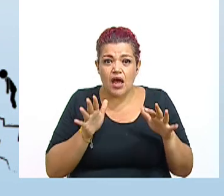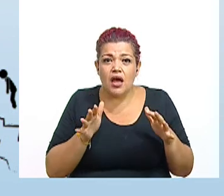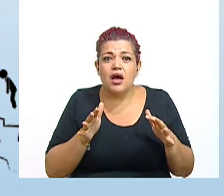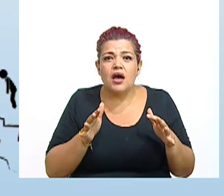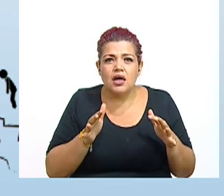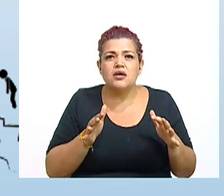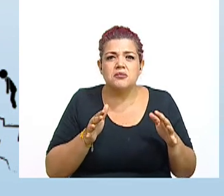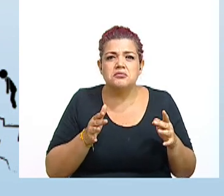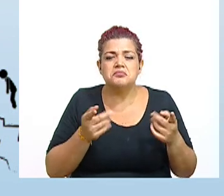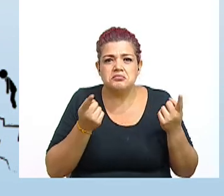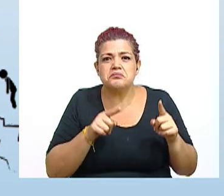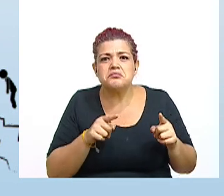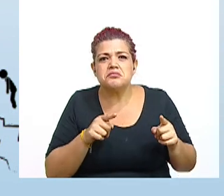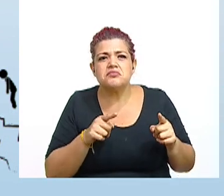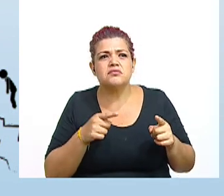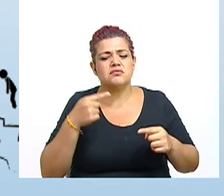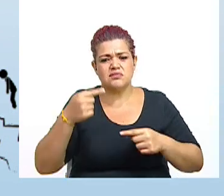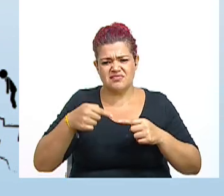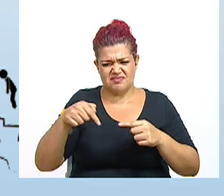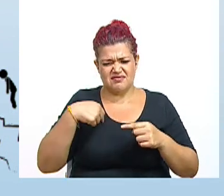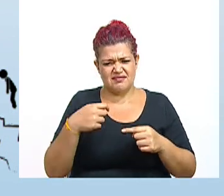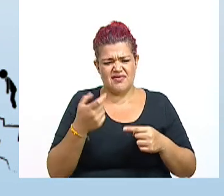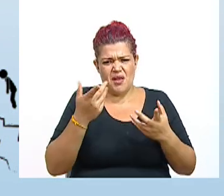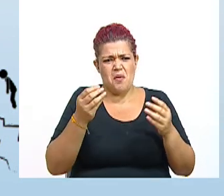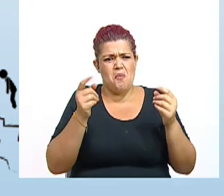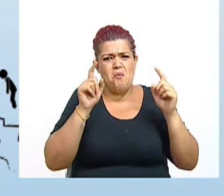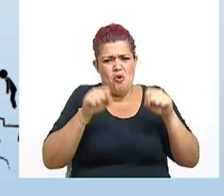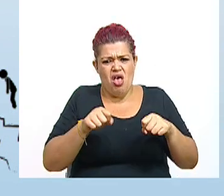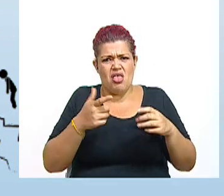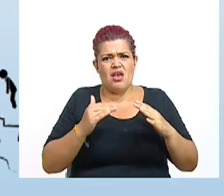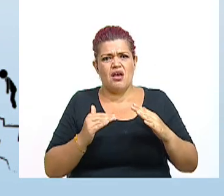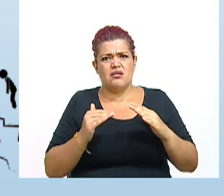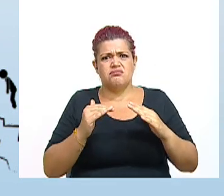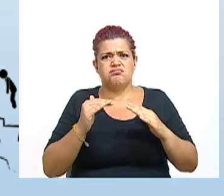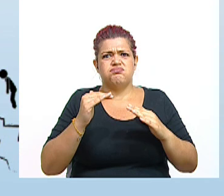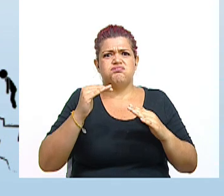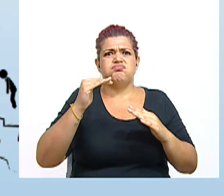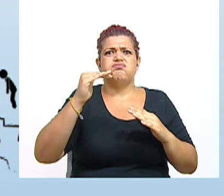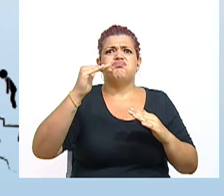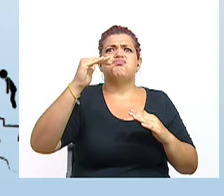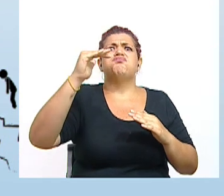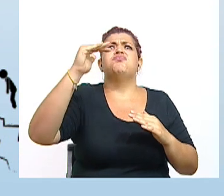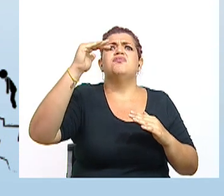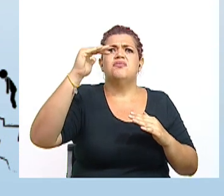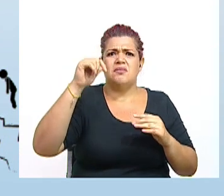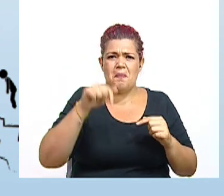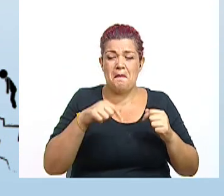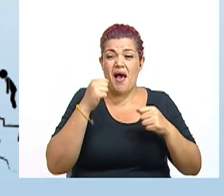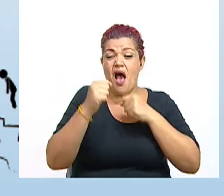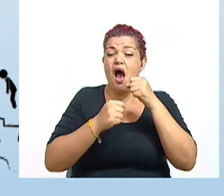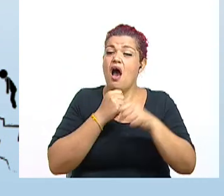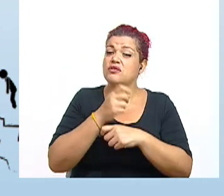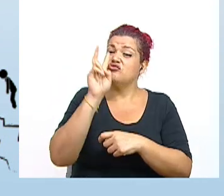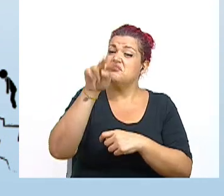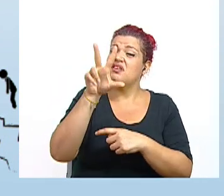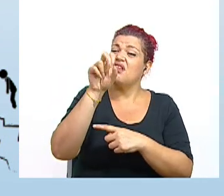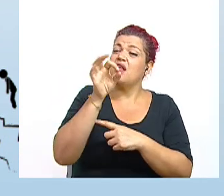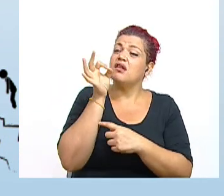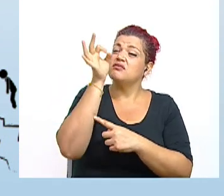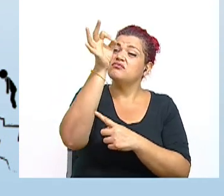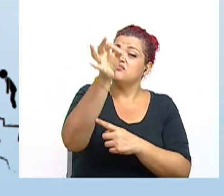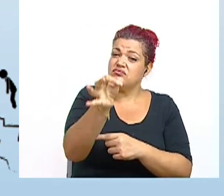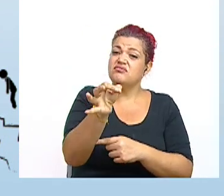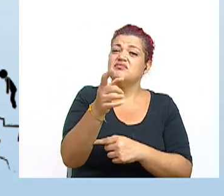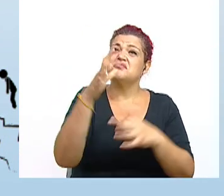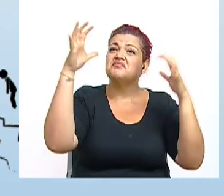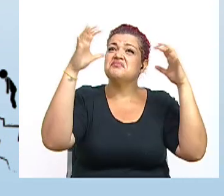venido presentando y que pueden tender a un aumento. Los expertos nos anuncian que para el año 2030 la disminución de la